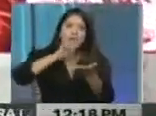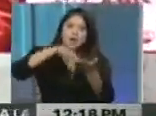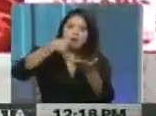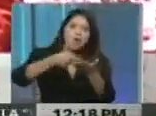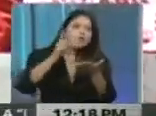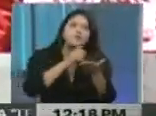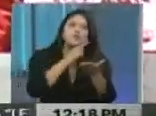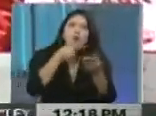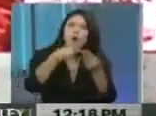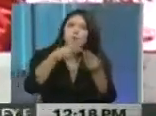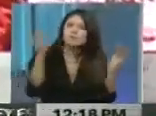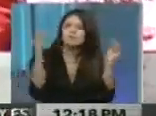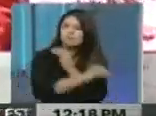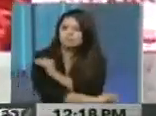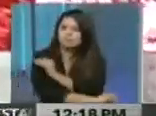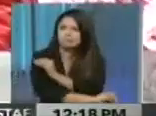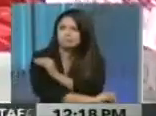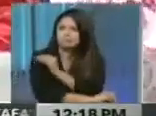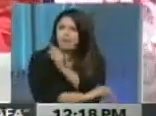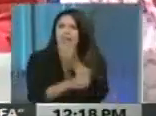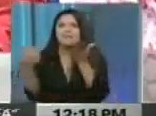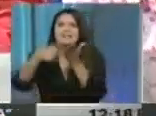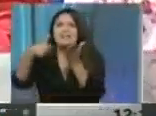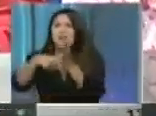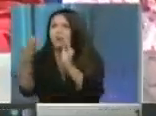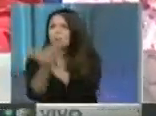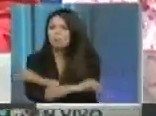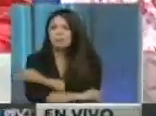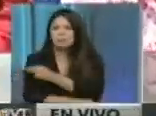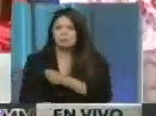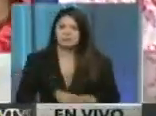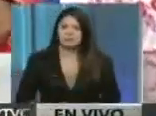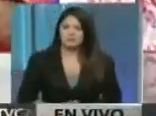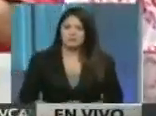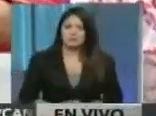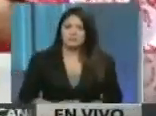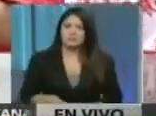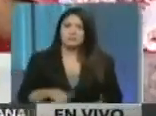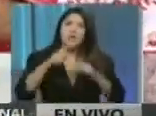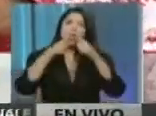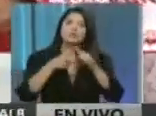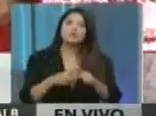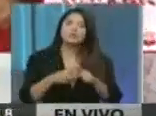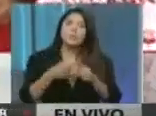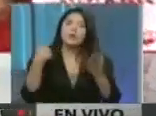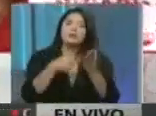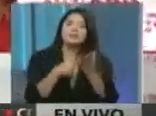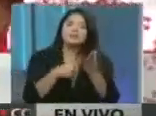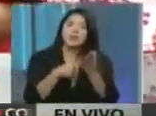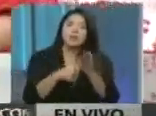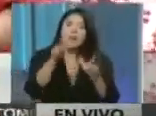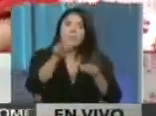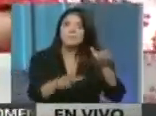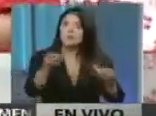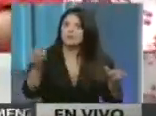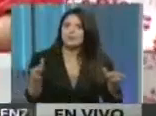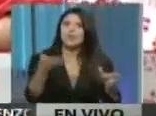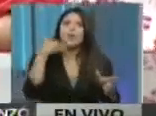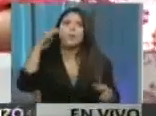que no corresponden con el número de cédula, número de cédulas de gente que ya no